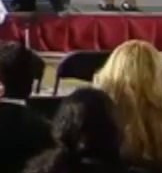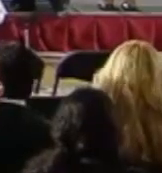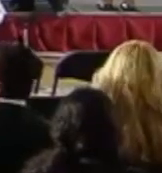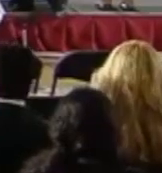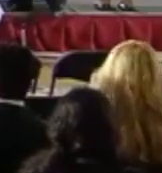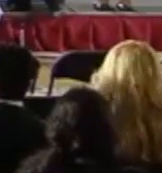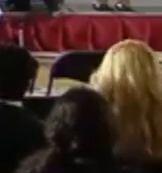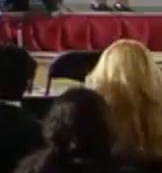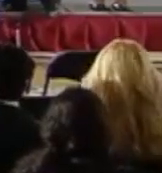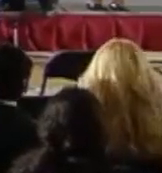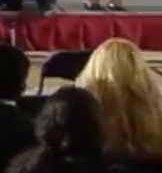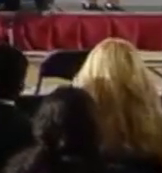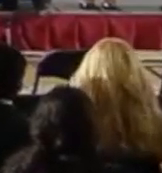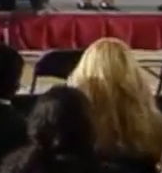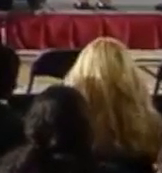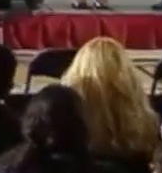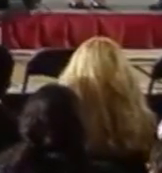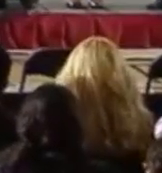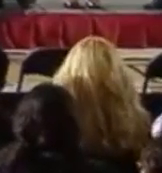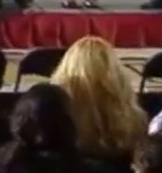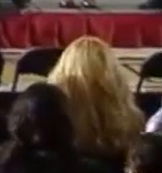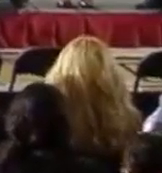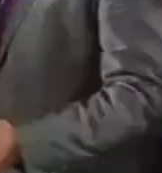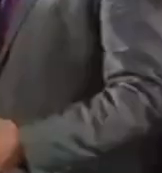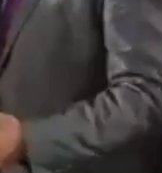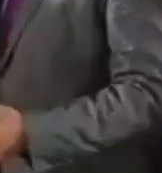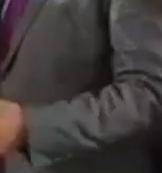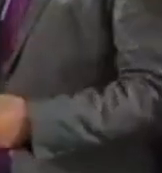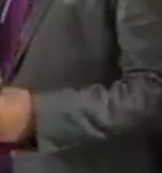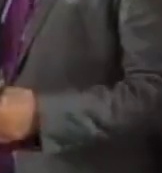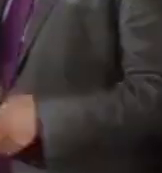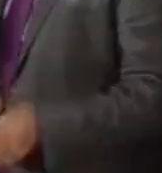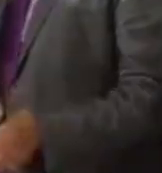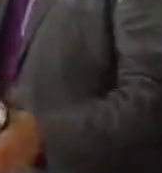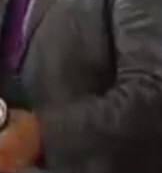Les pedimos, si son tan amables, que pasen a ocupar sus lugares.